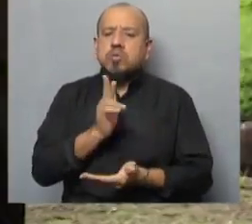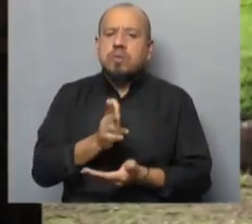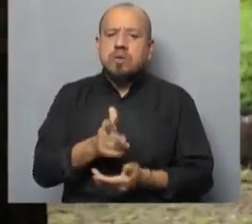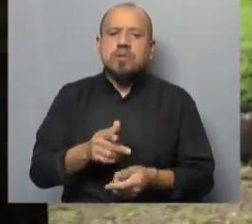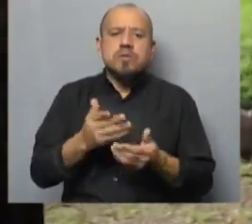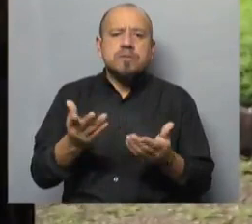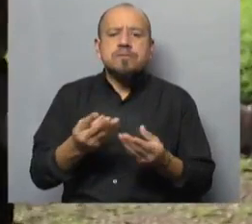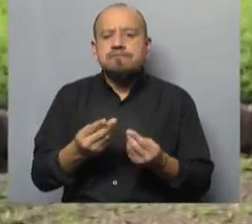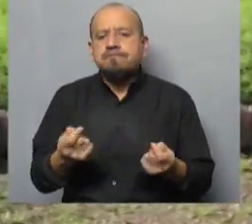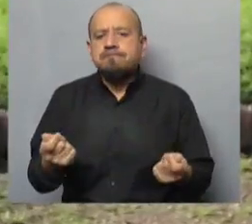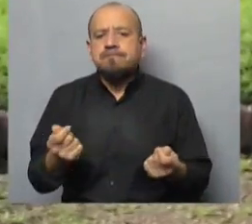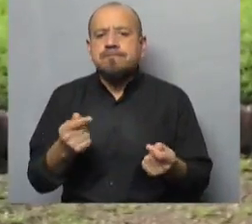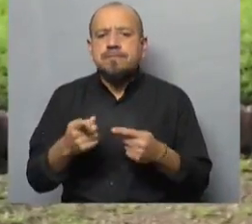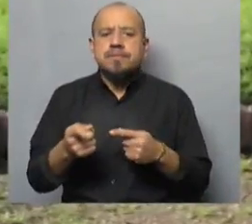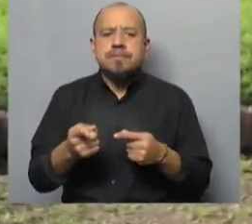parte esencial